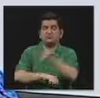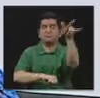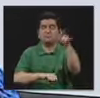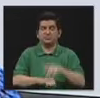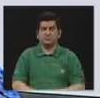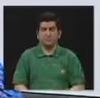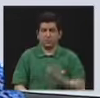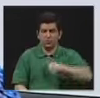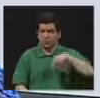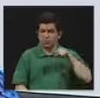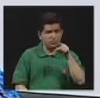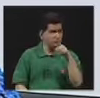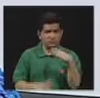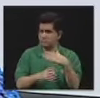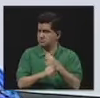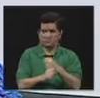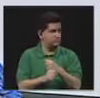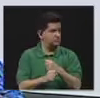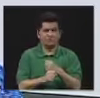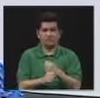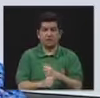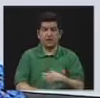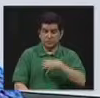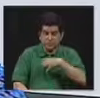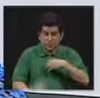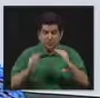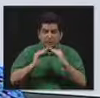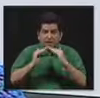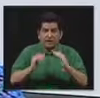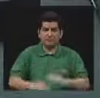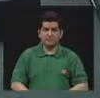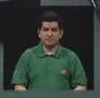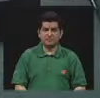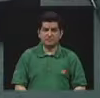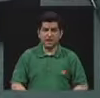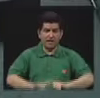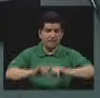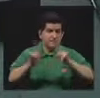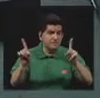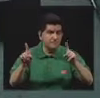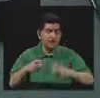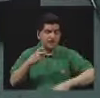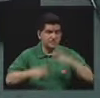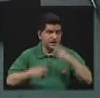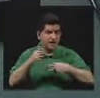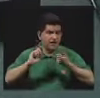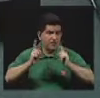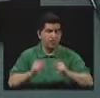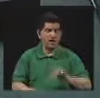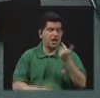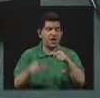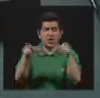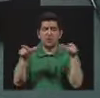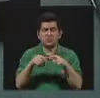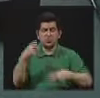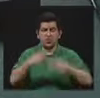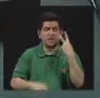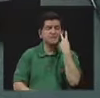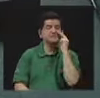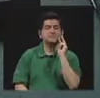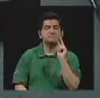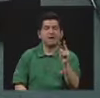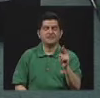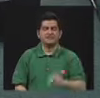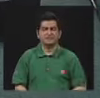fueron. Nosotros no podemos hacer eso, porque es nuestra casa. Entonces, ¿cuál es la diferencia con la crisis? Que en otros lugares la crisis